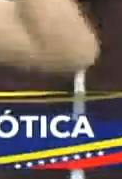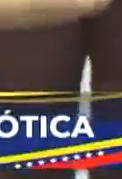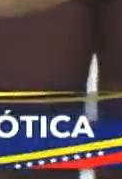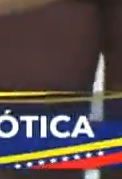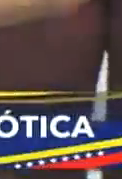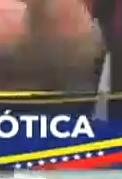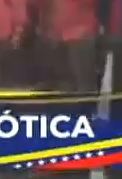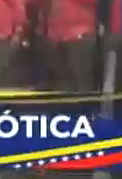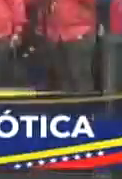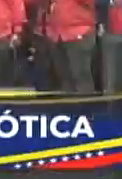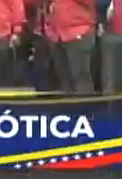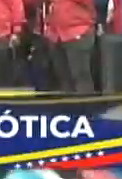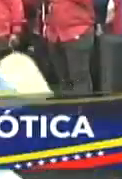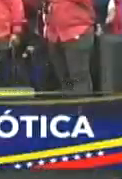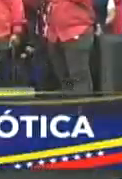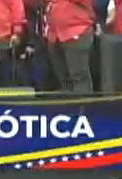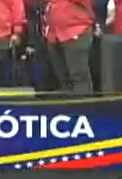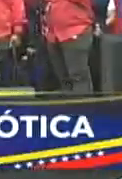patria!